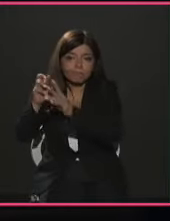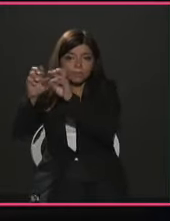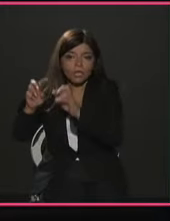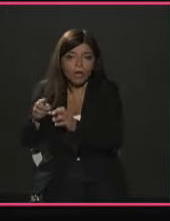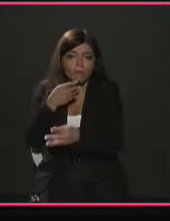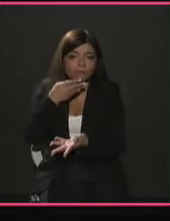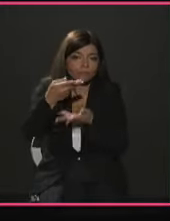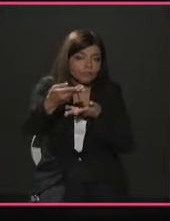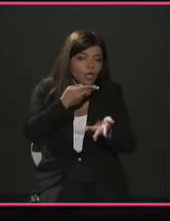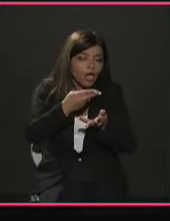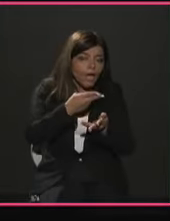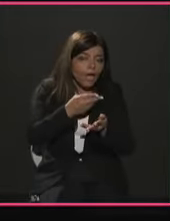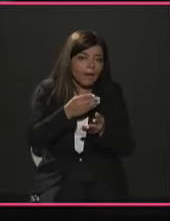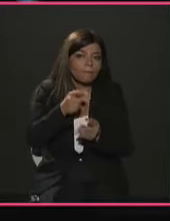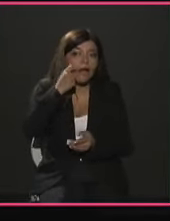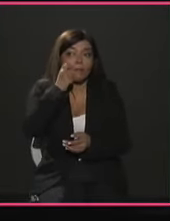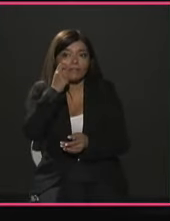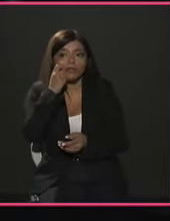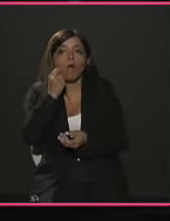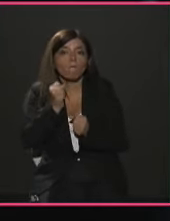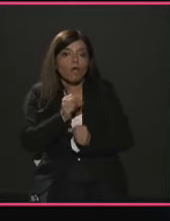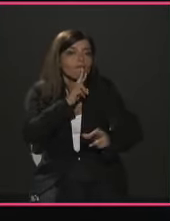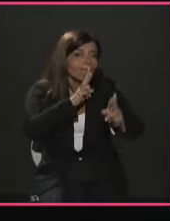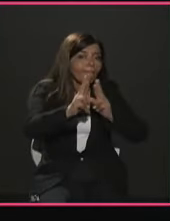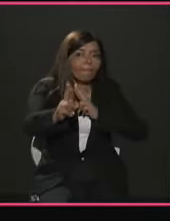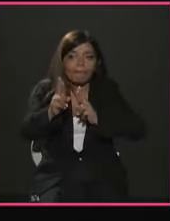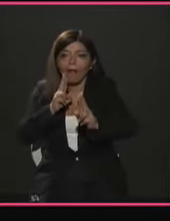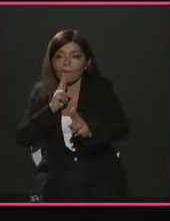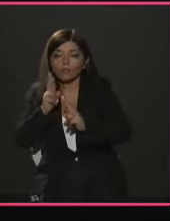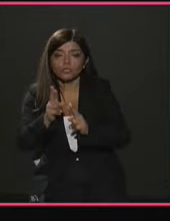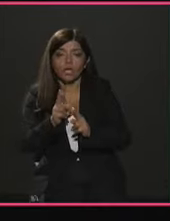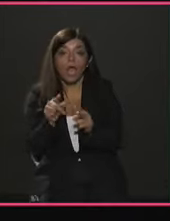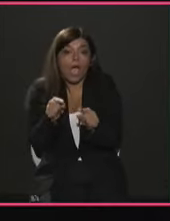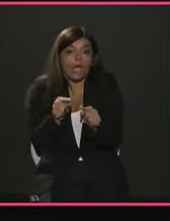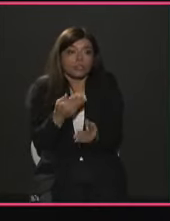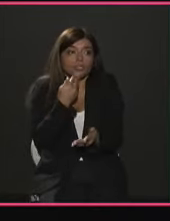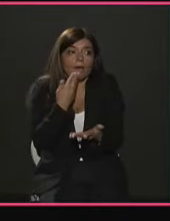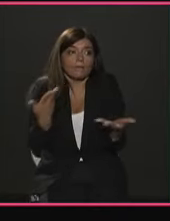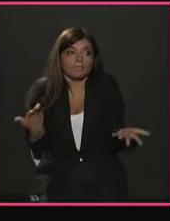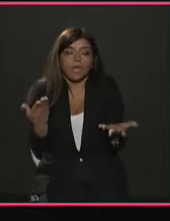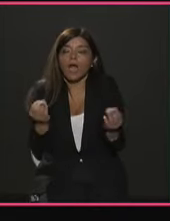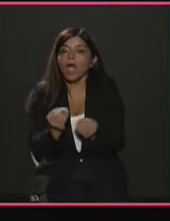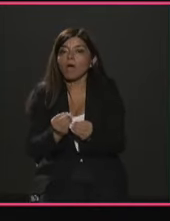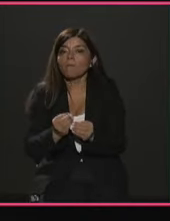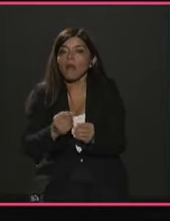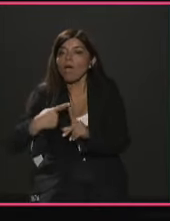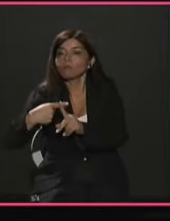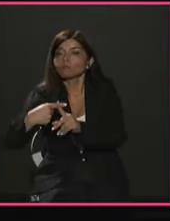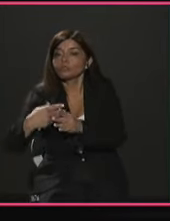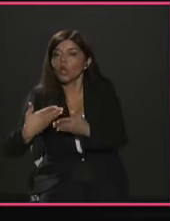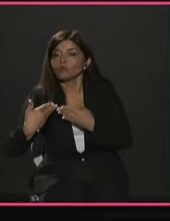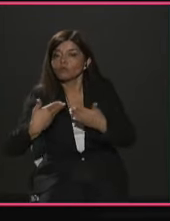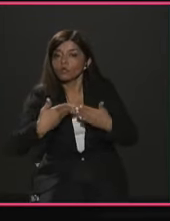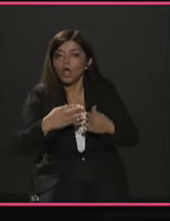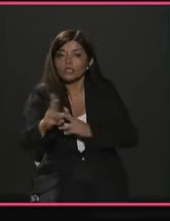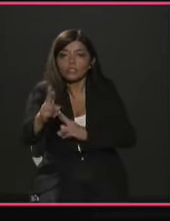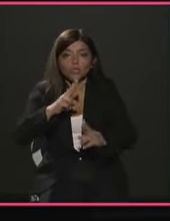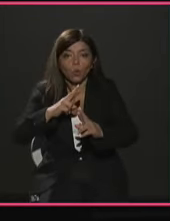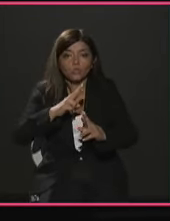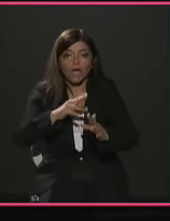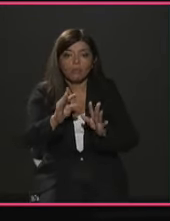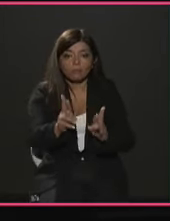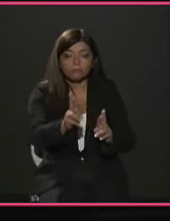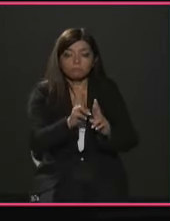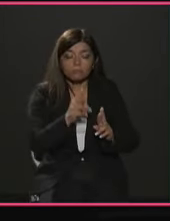darle feedback y dirección a los humanos Esto también por supuesto se hace para optimizar los resultados y